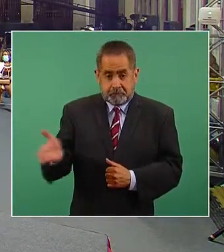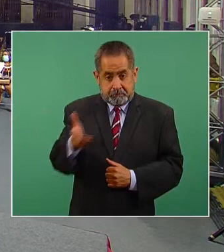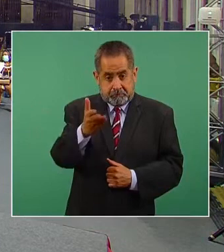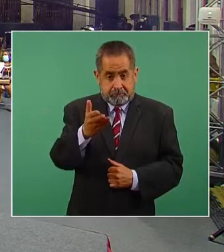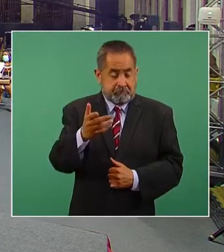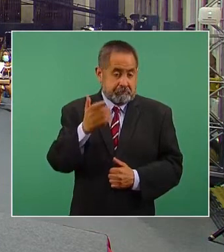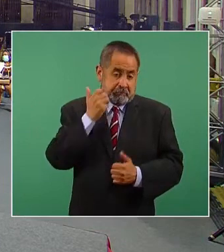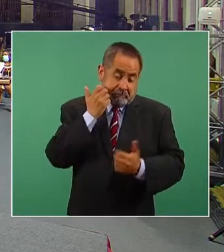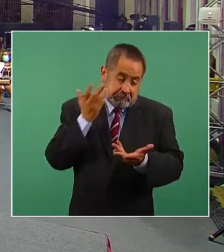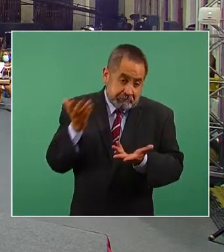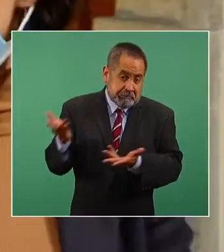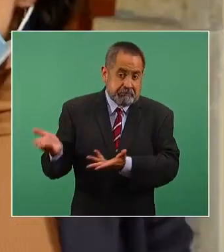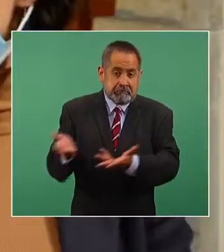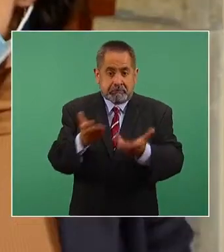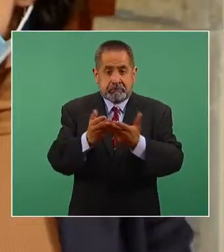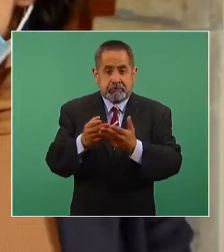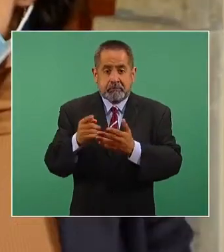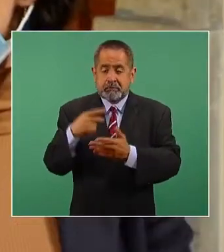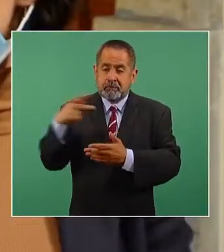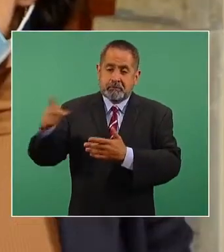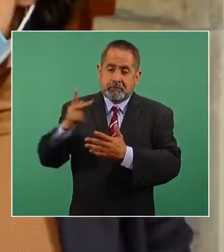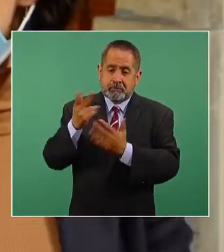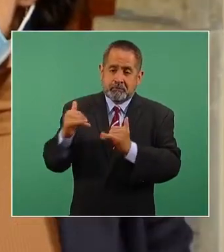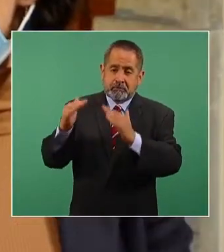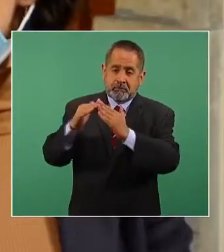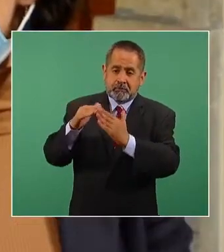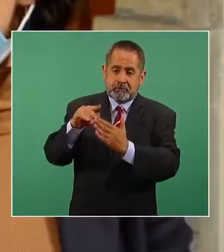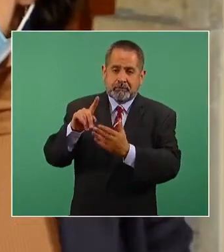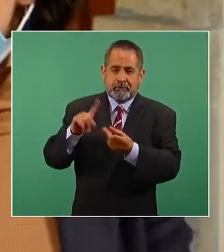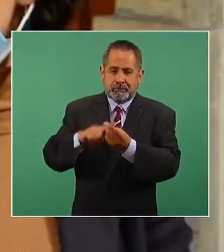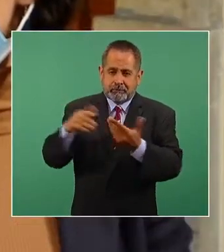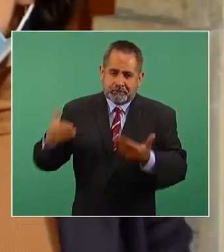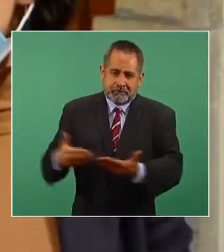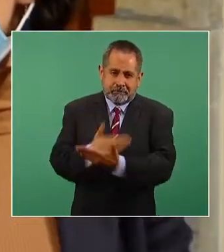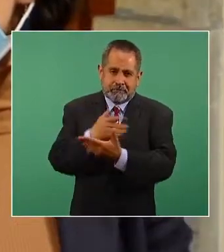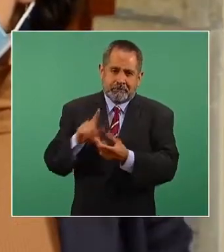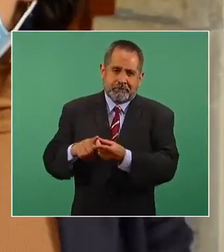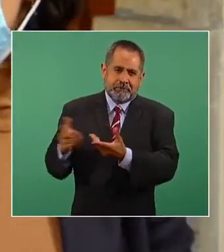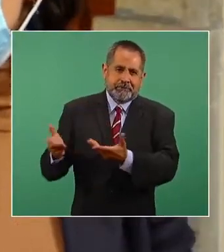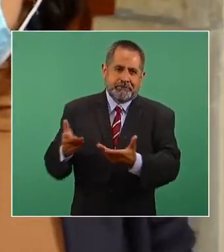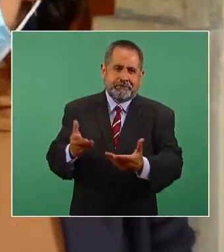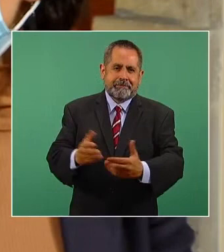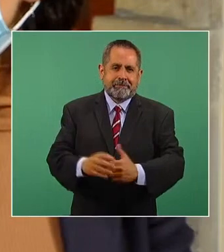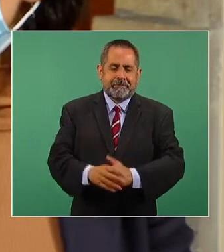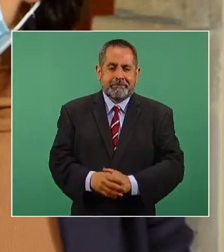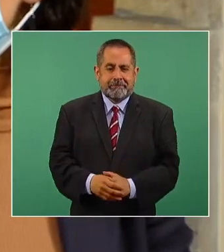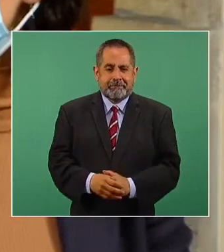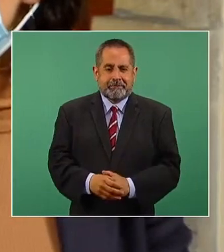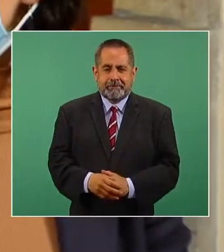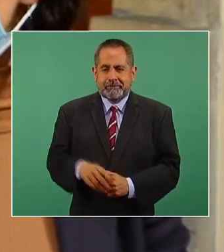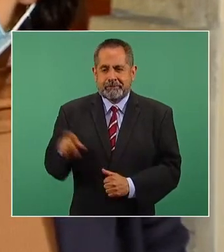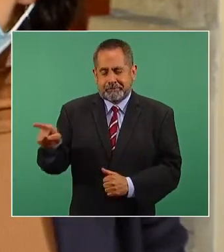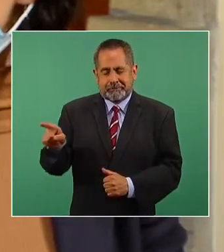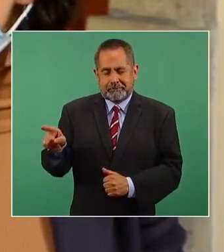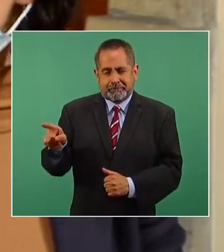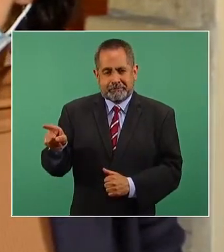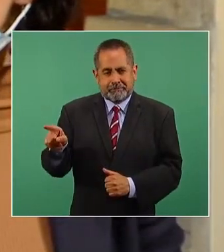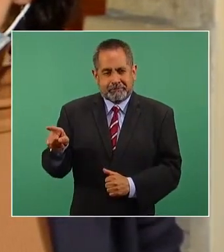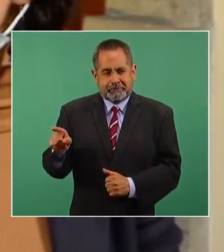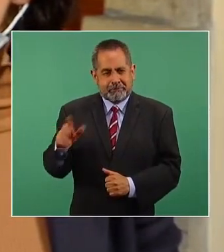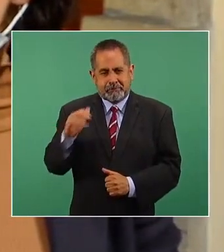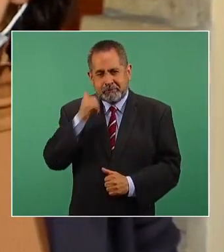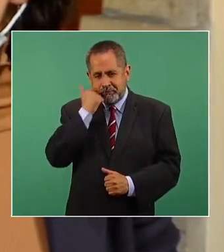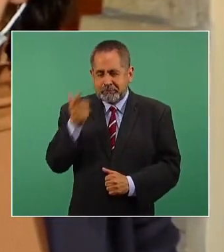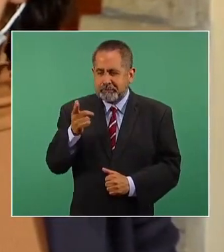su terruño, a su lugar de origen, no quiere perder